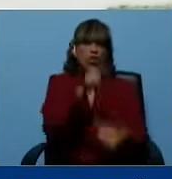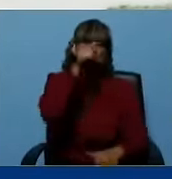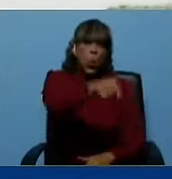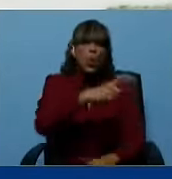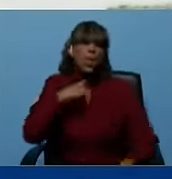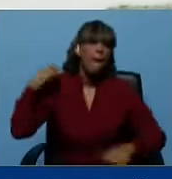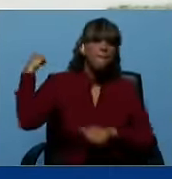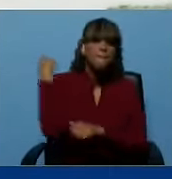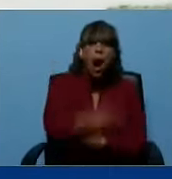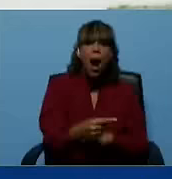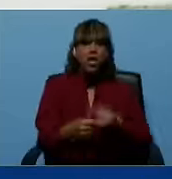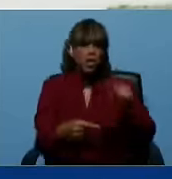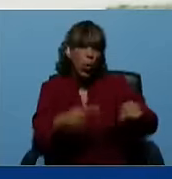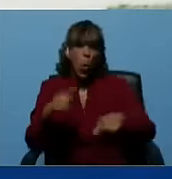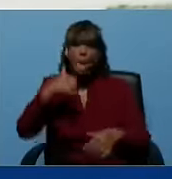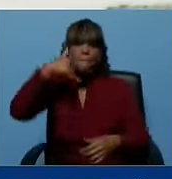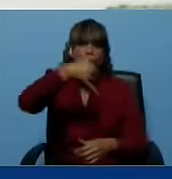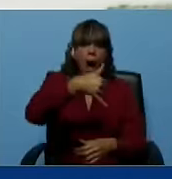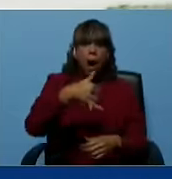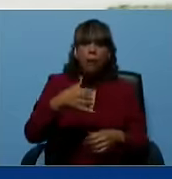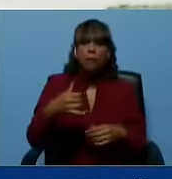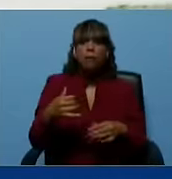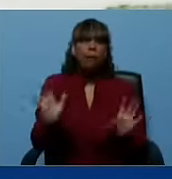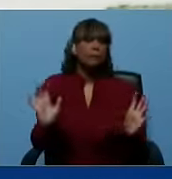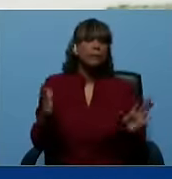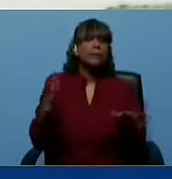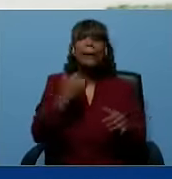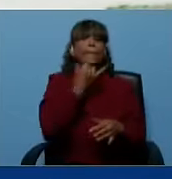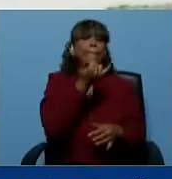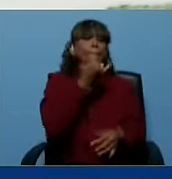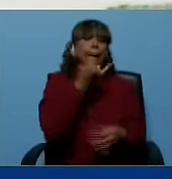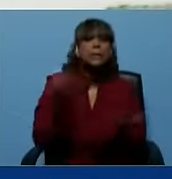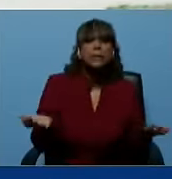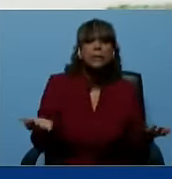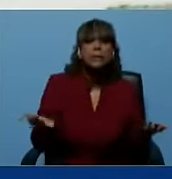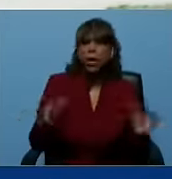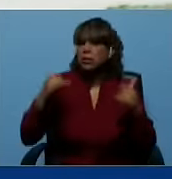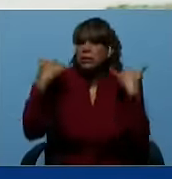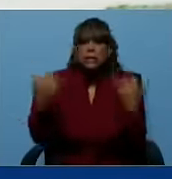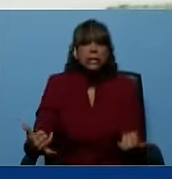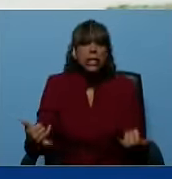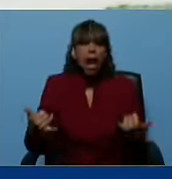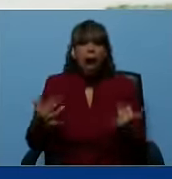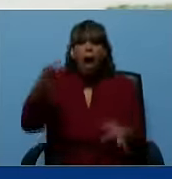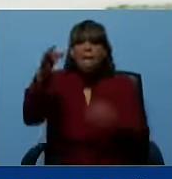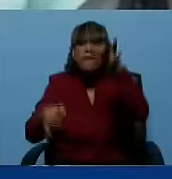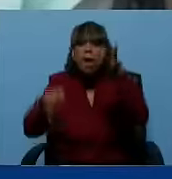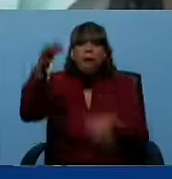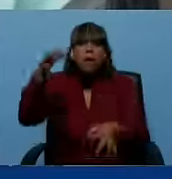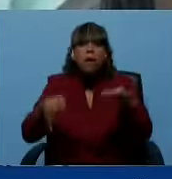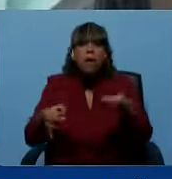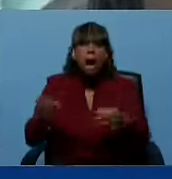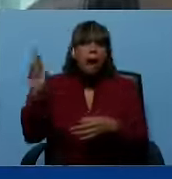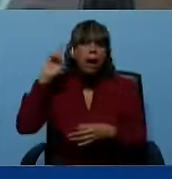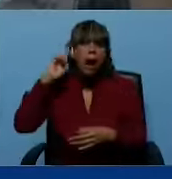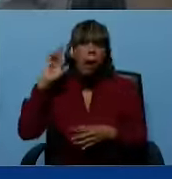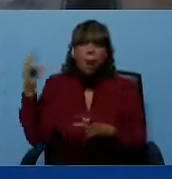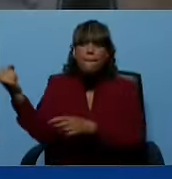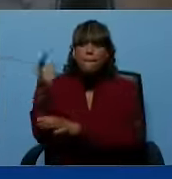que maten a no sé quién. ¿Qué pasa? Ese tipo ahí mismo lo busca la fiscalía por radio.